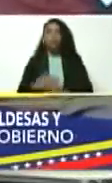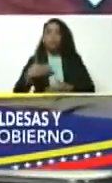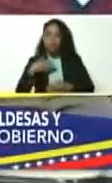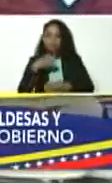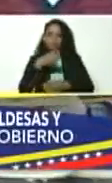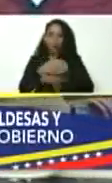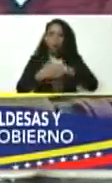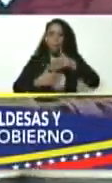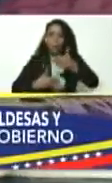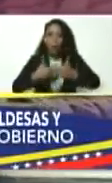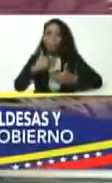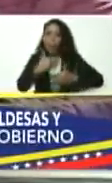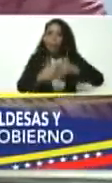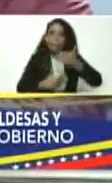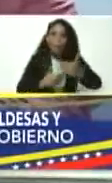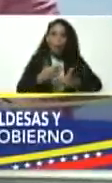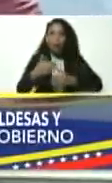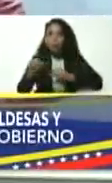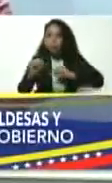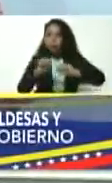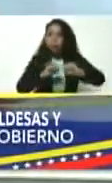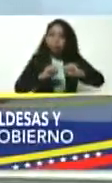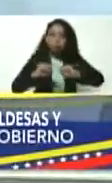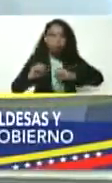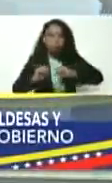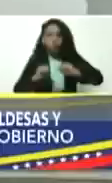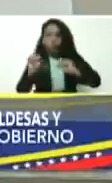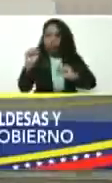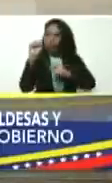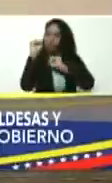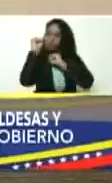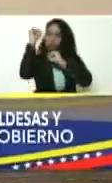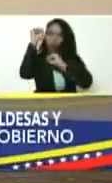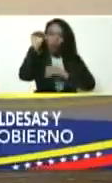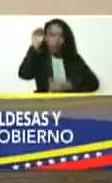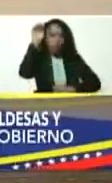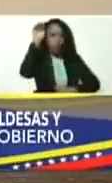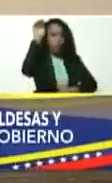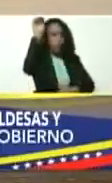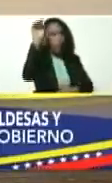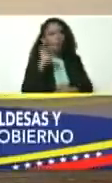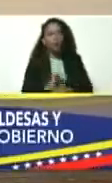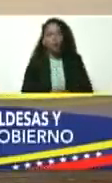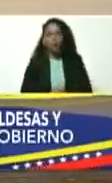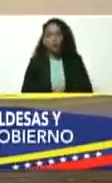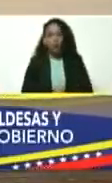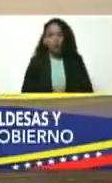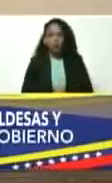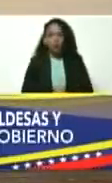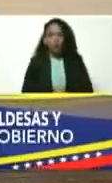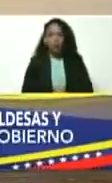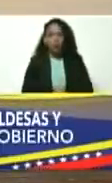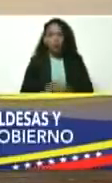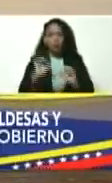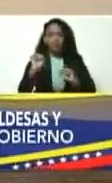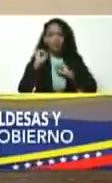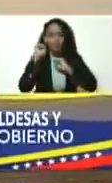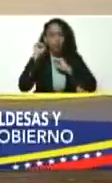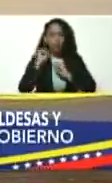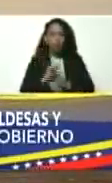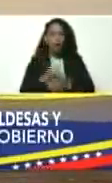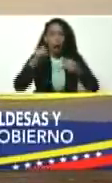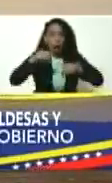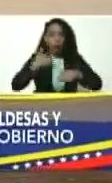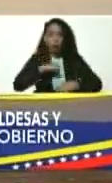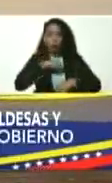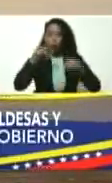a ritmo de triunfo a ritmo de victorias aquí